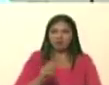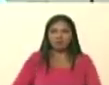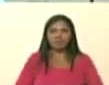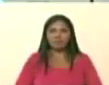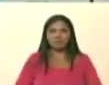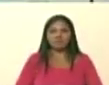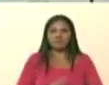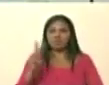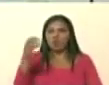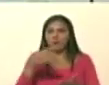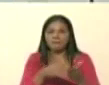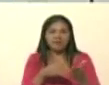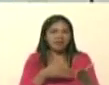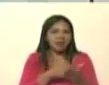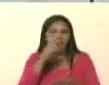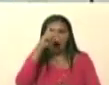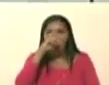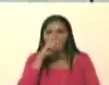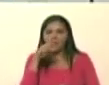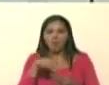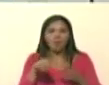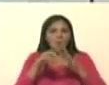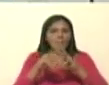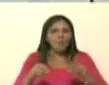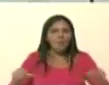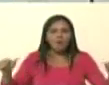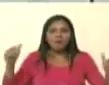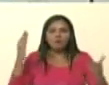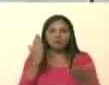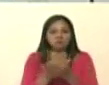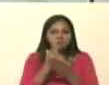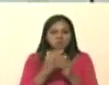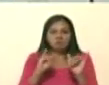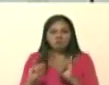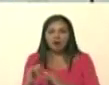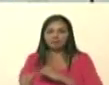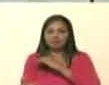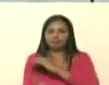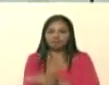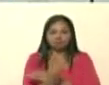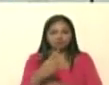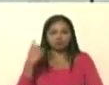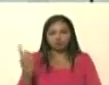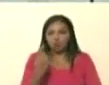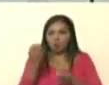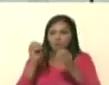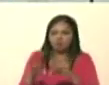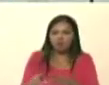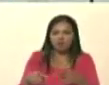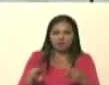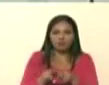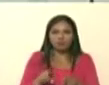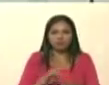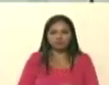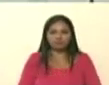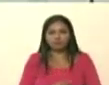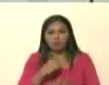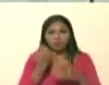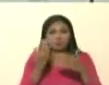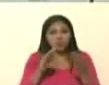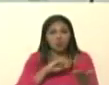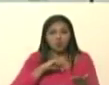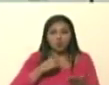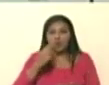2000 años de esta tierra y por siempre traicionado solo abandonado murió nuestro